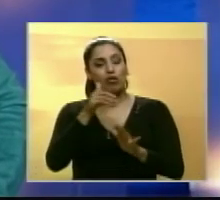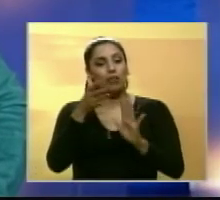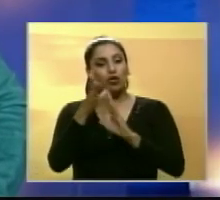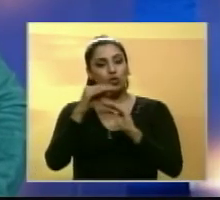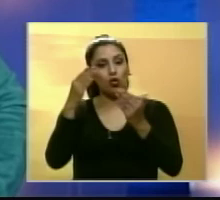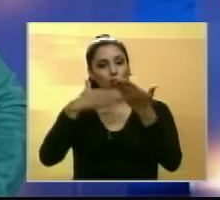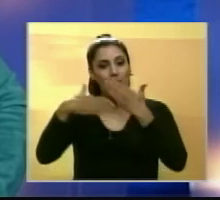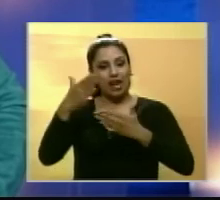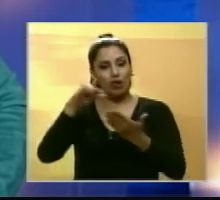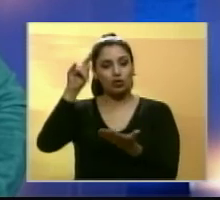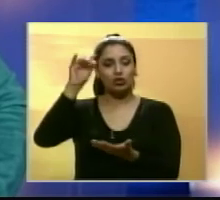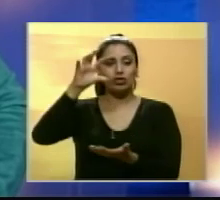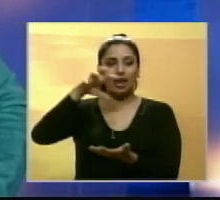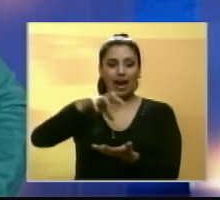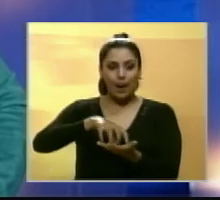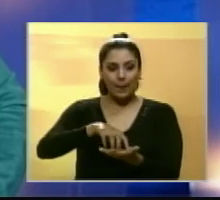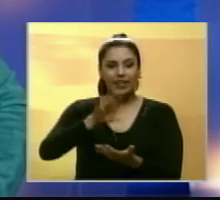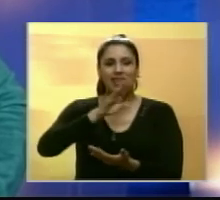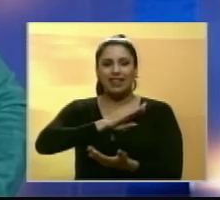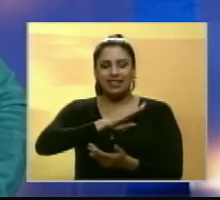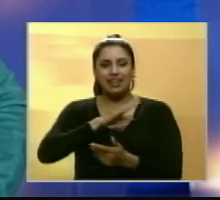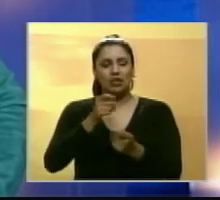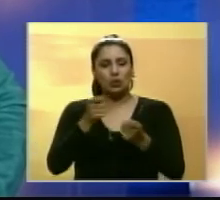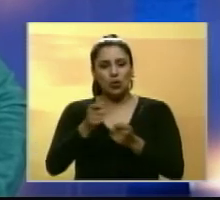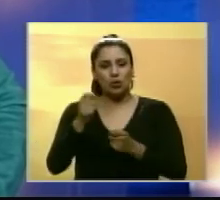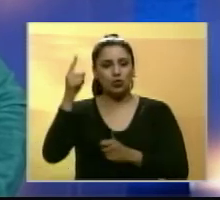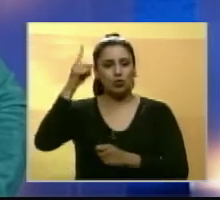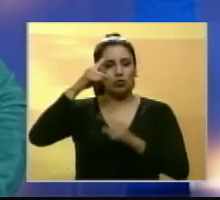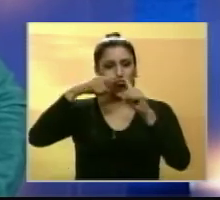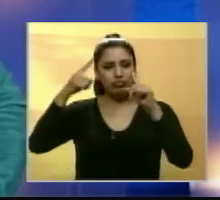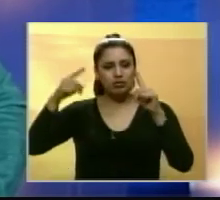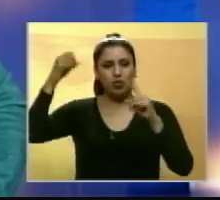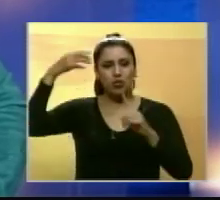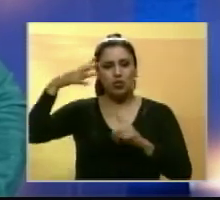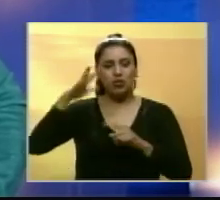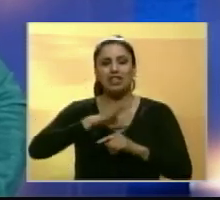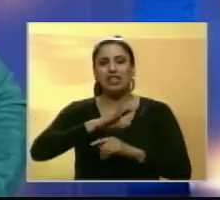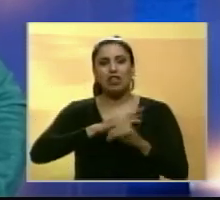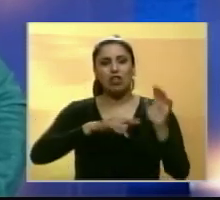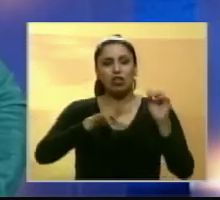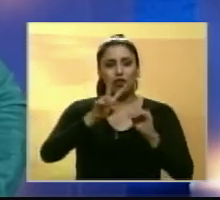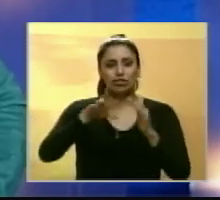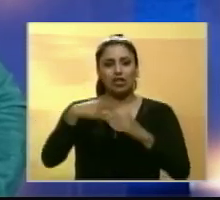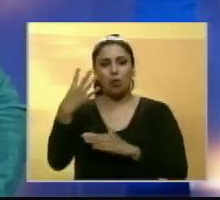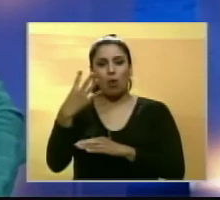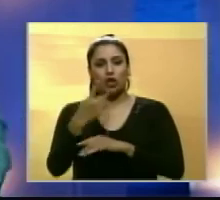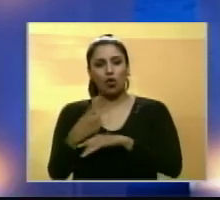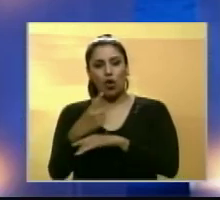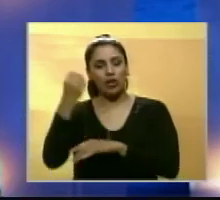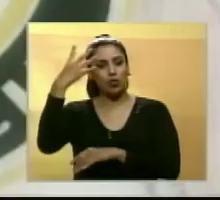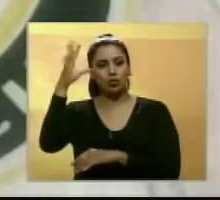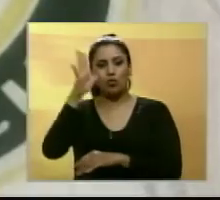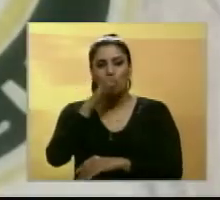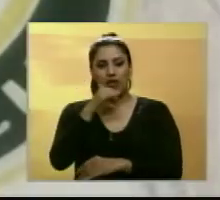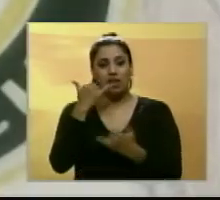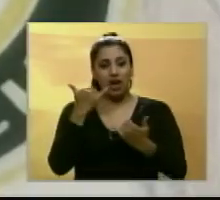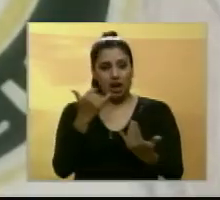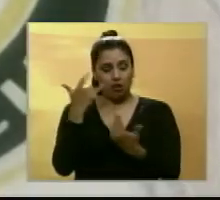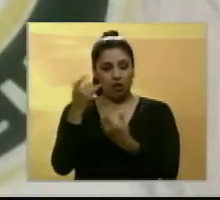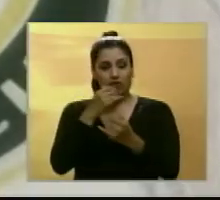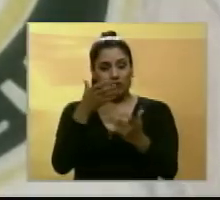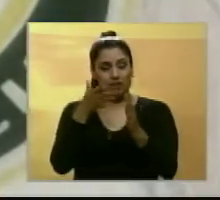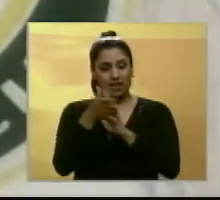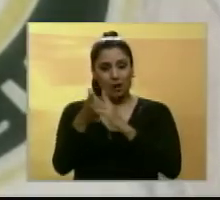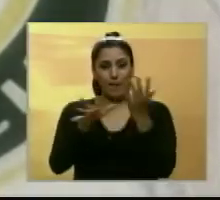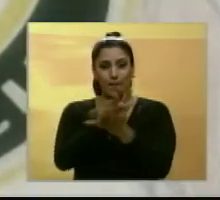los negocios de la capital de la entidad están teniendo un racionamiento eléctrico diario con una duración entre 2 y 4 horas. El organismo manifestó que